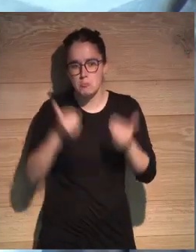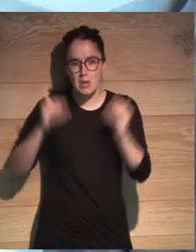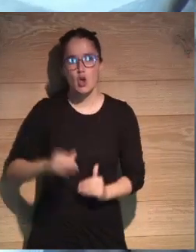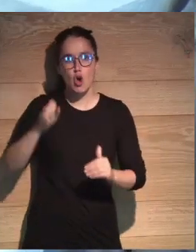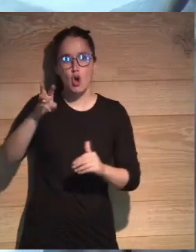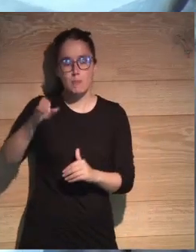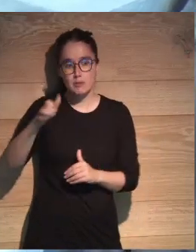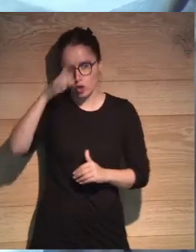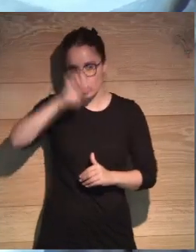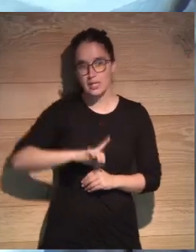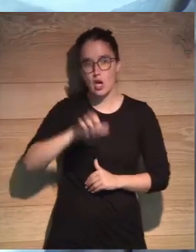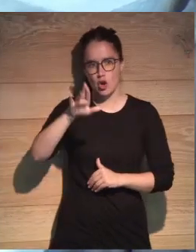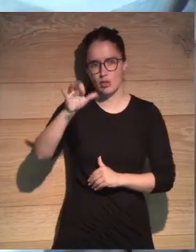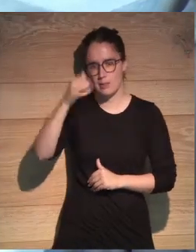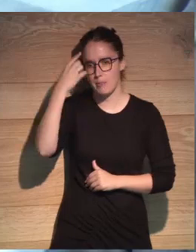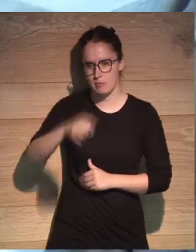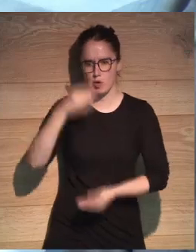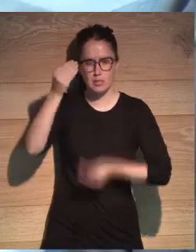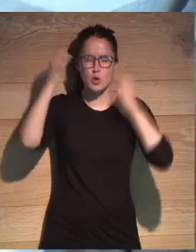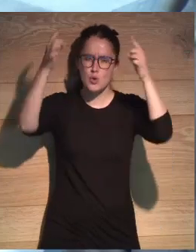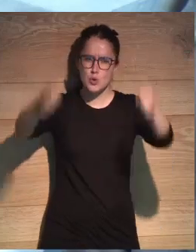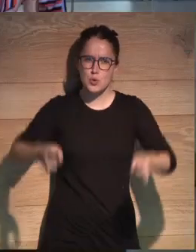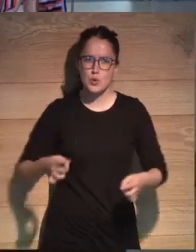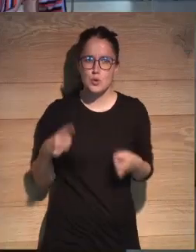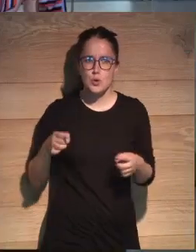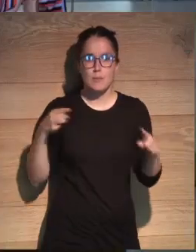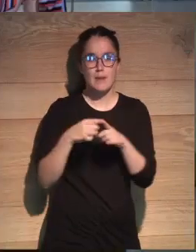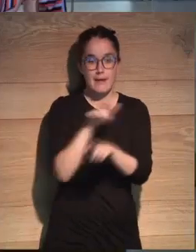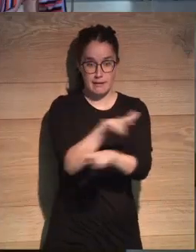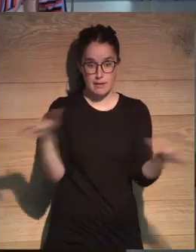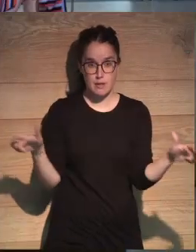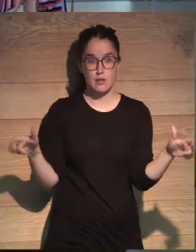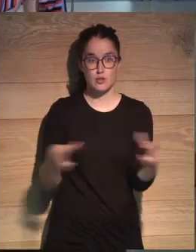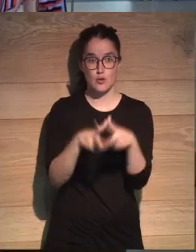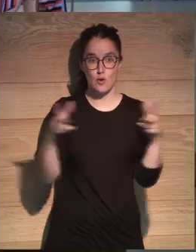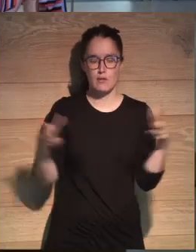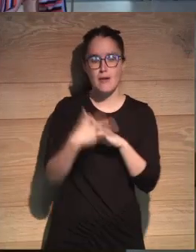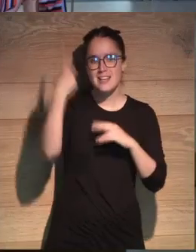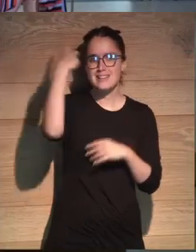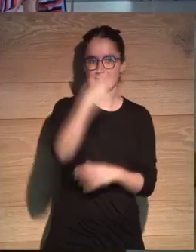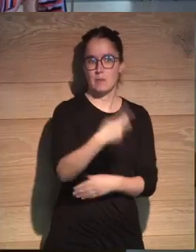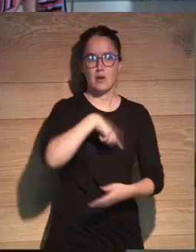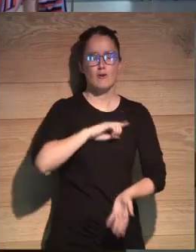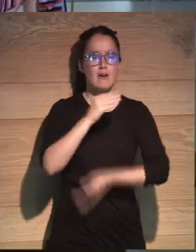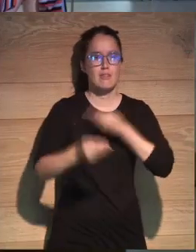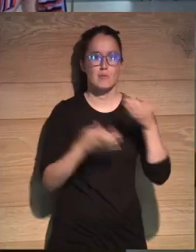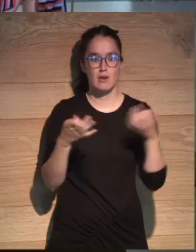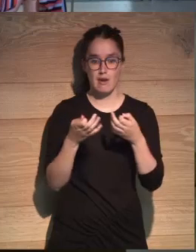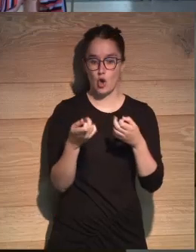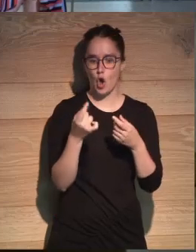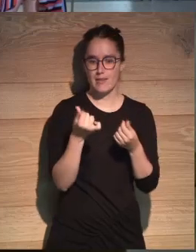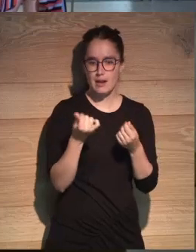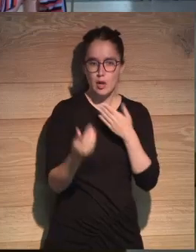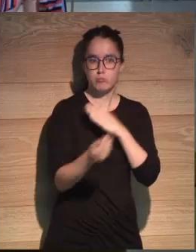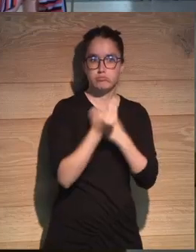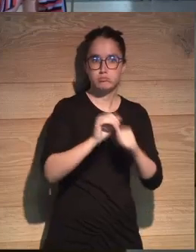eso lo podría decir Rosa, pero creo que estamos haciendo esfuerzos para que la ciudadanía sepa lo que hacemos con el dinero